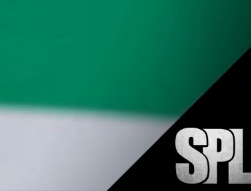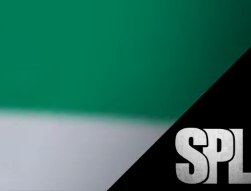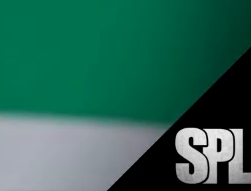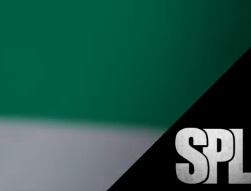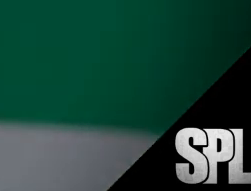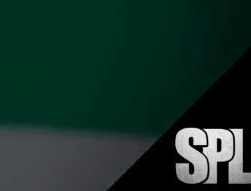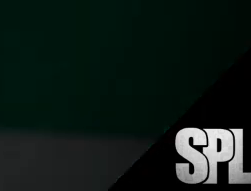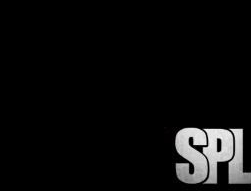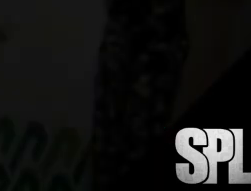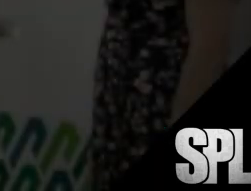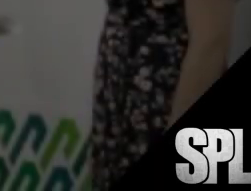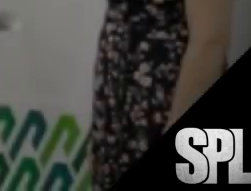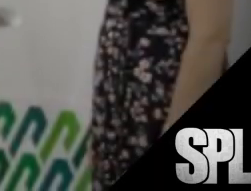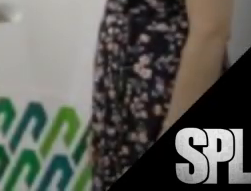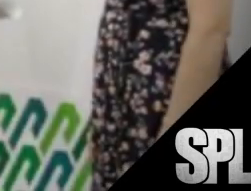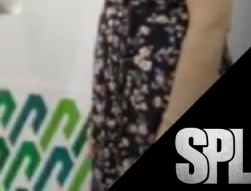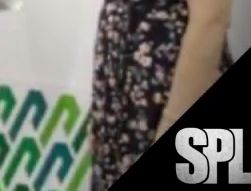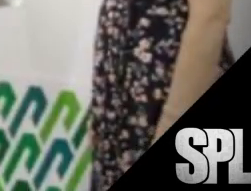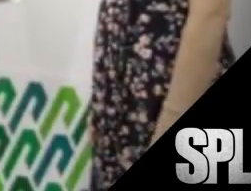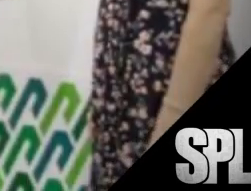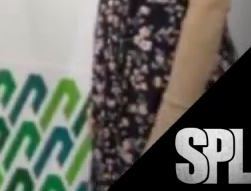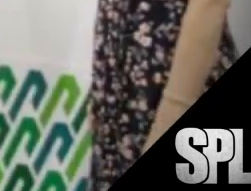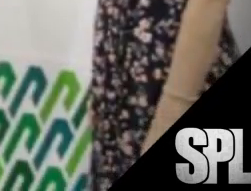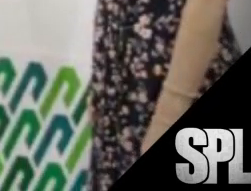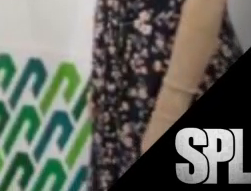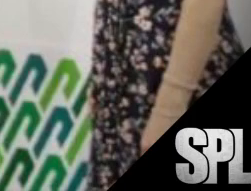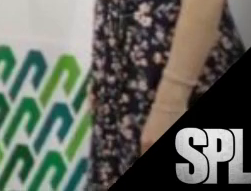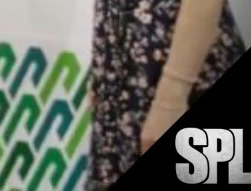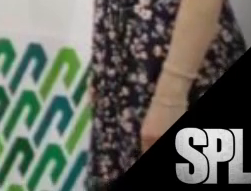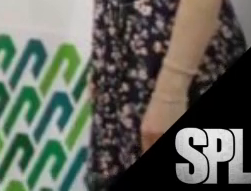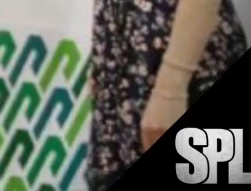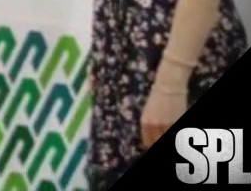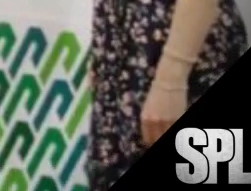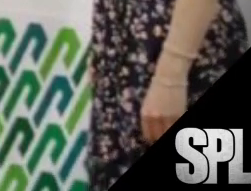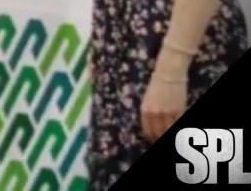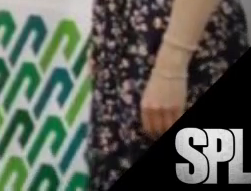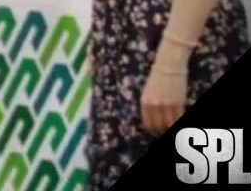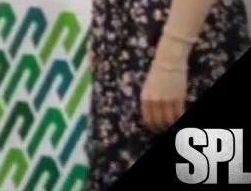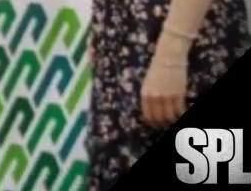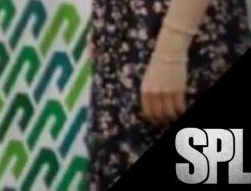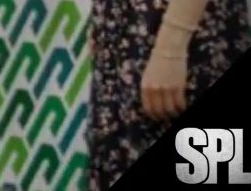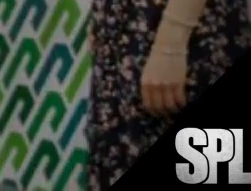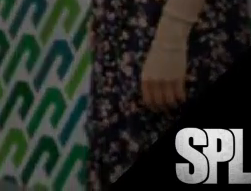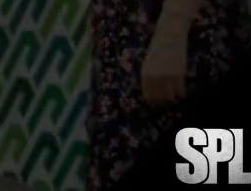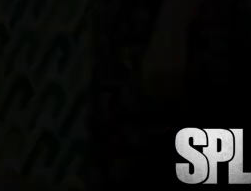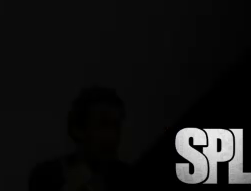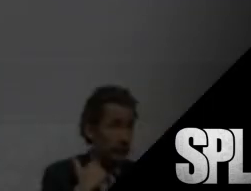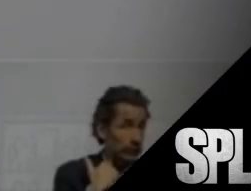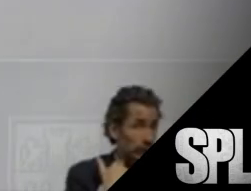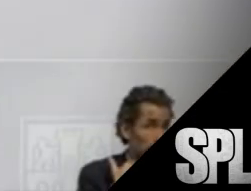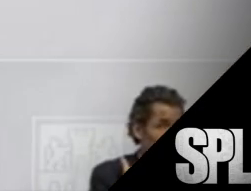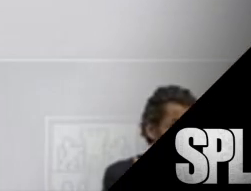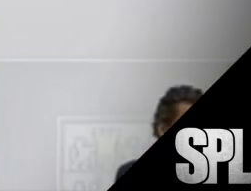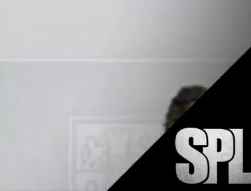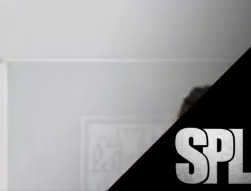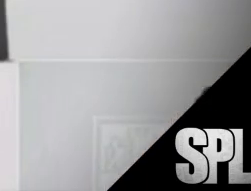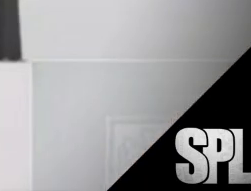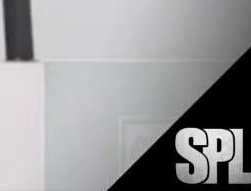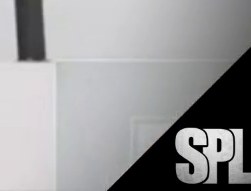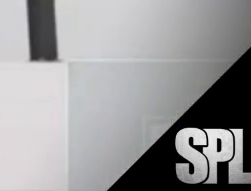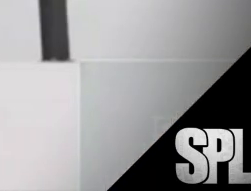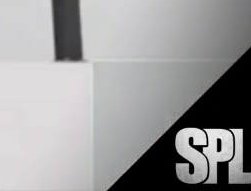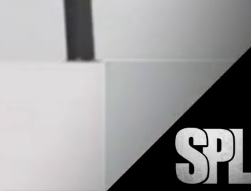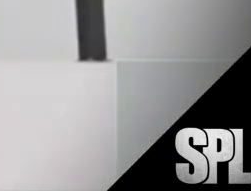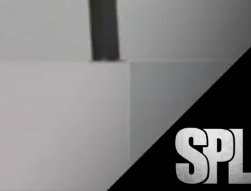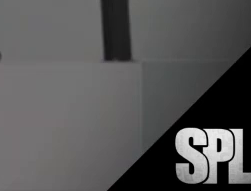señaló que el águila juarista colocada en los mosaicos que adornan los edificios del Zócalo capitalino viola la ley sobre el escudo, la bandera